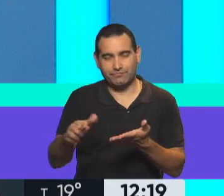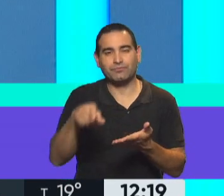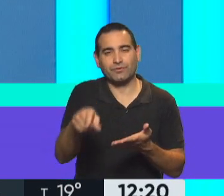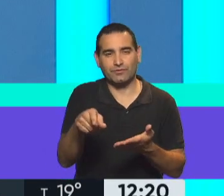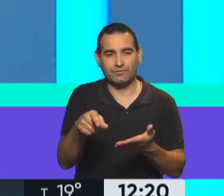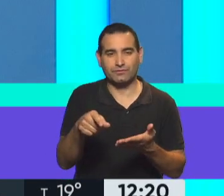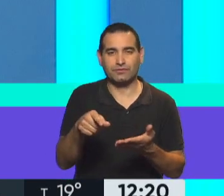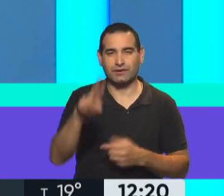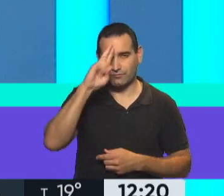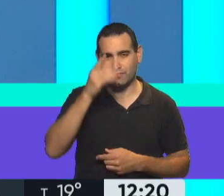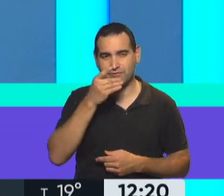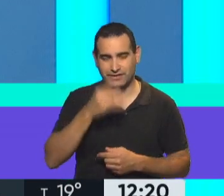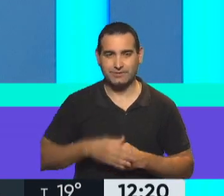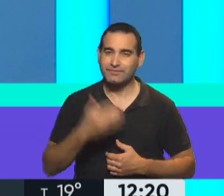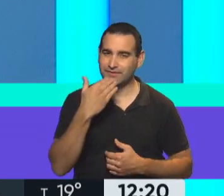con dominicana gracias raúl